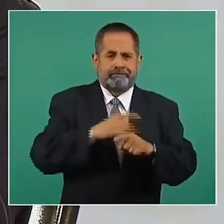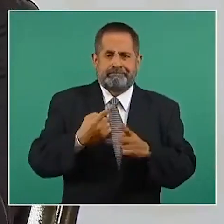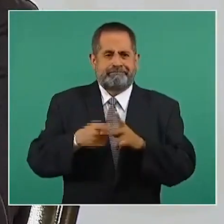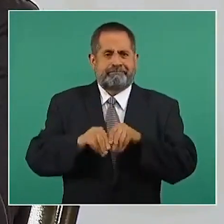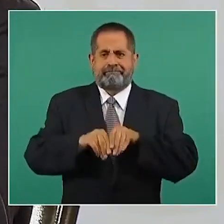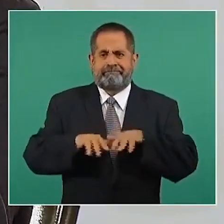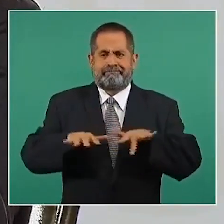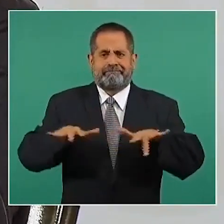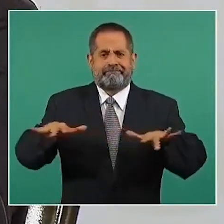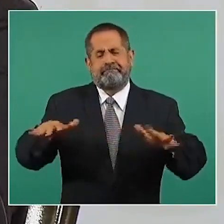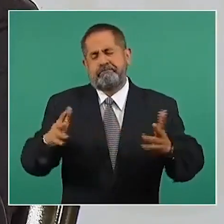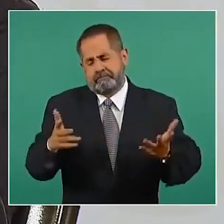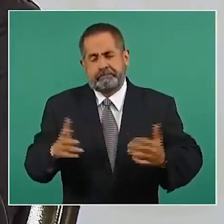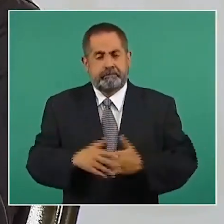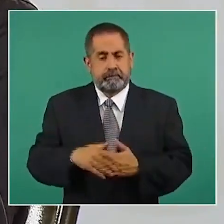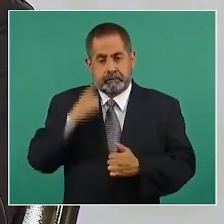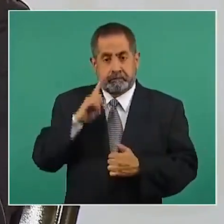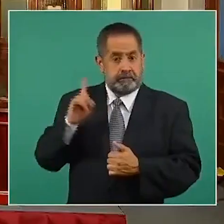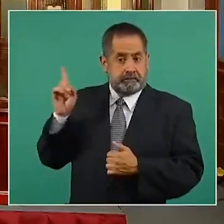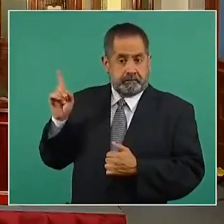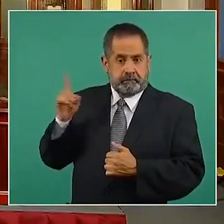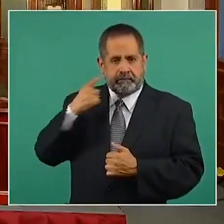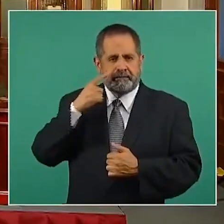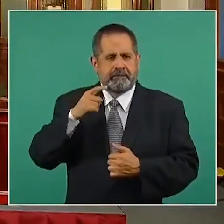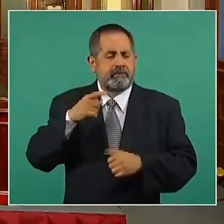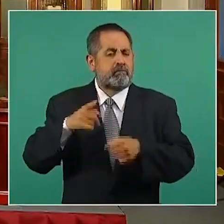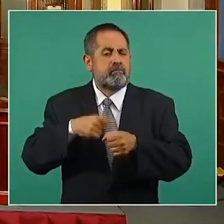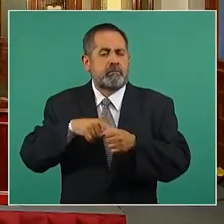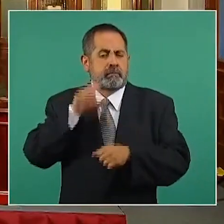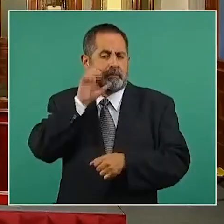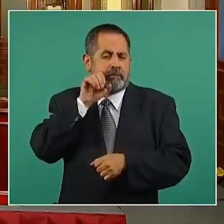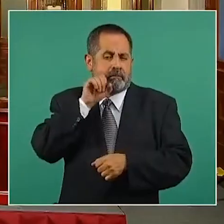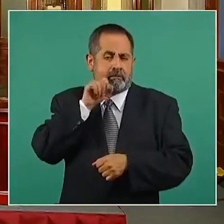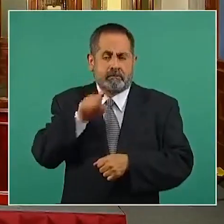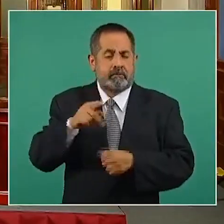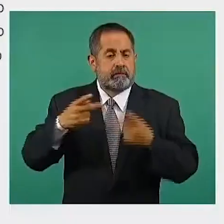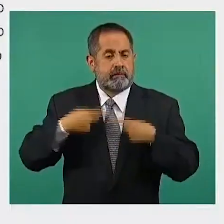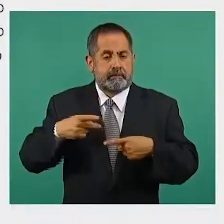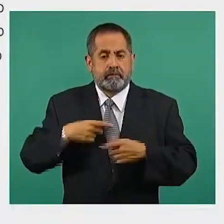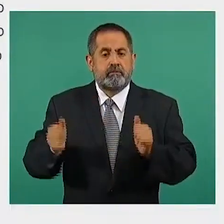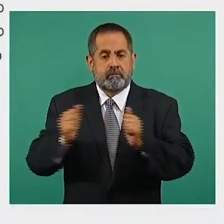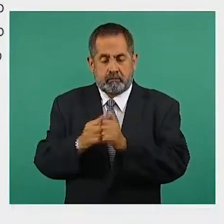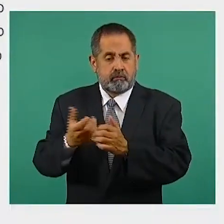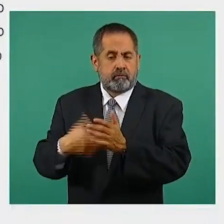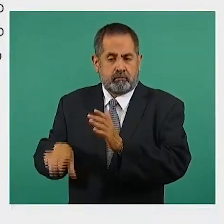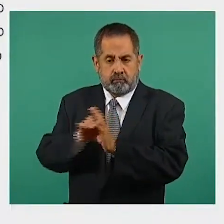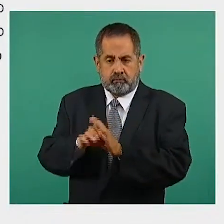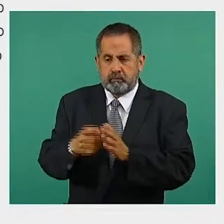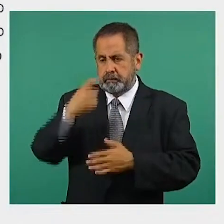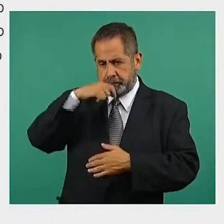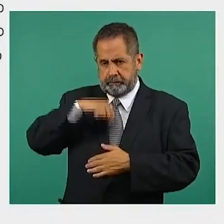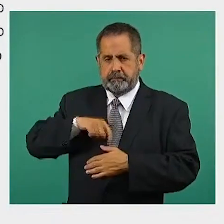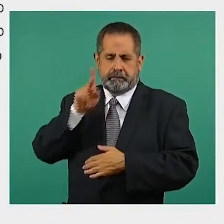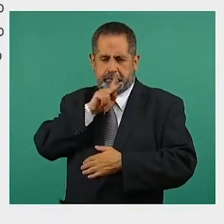Es importante resaltar en esta figura la línea anaranjada que muestra a los pacientes intubados, la línea azul